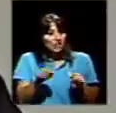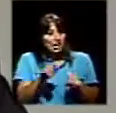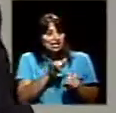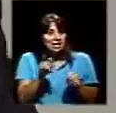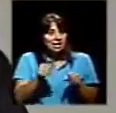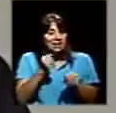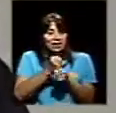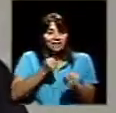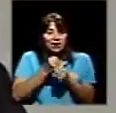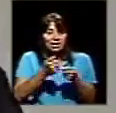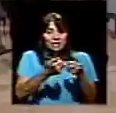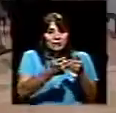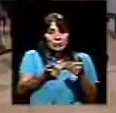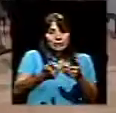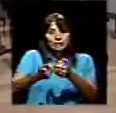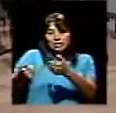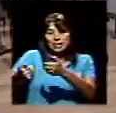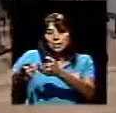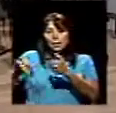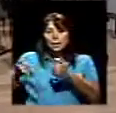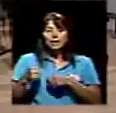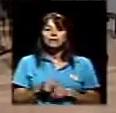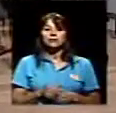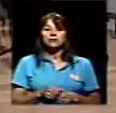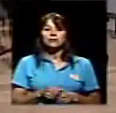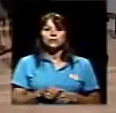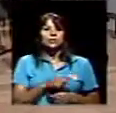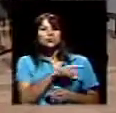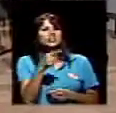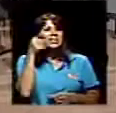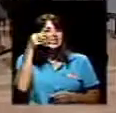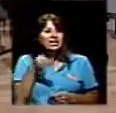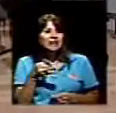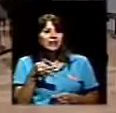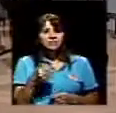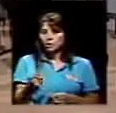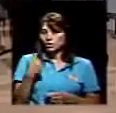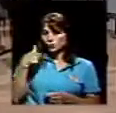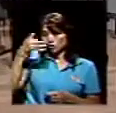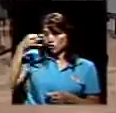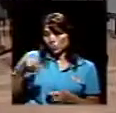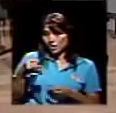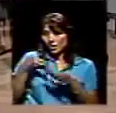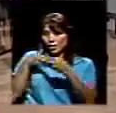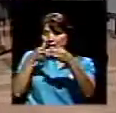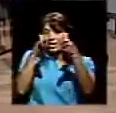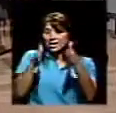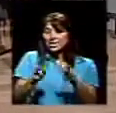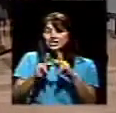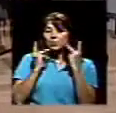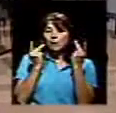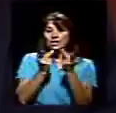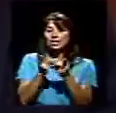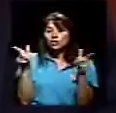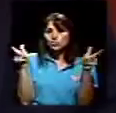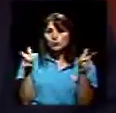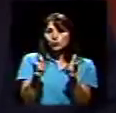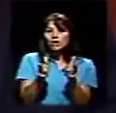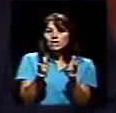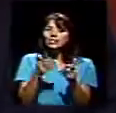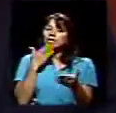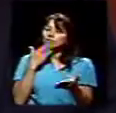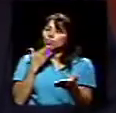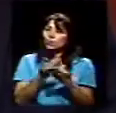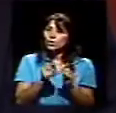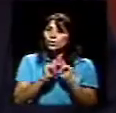lectura de ustedes? A mí me parece que es muy conveniente que vayan los líderes de los partidos minoritarios, porque eso va a permitir